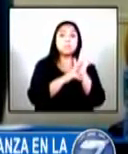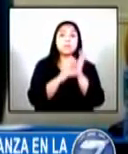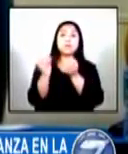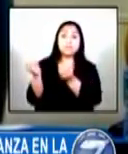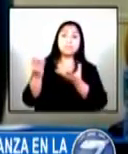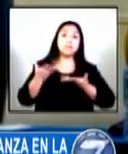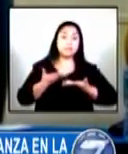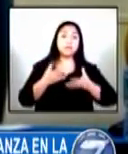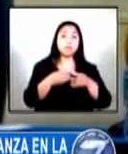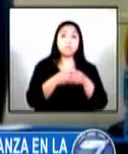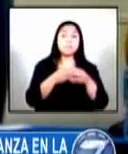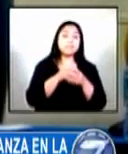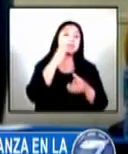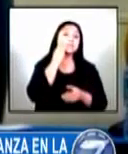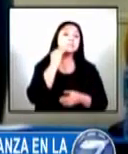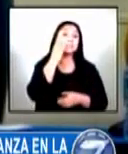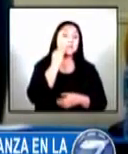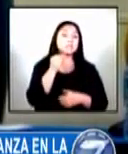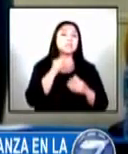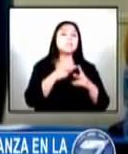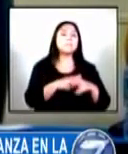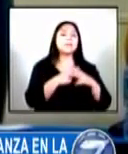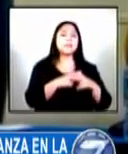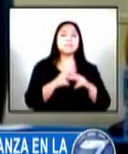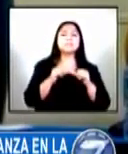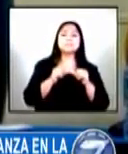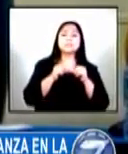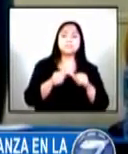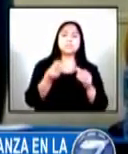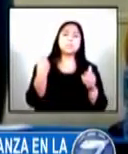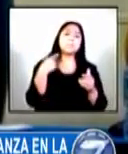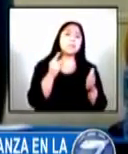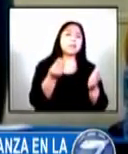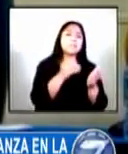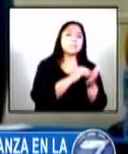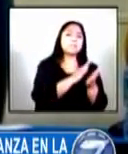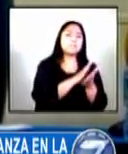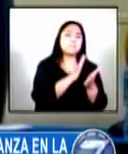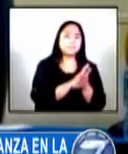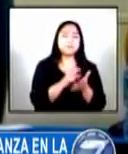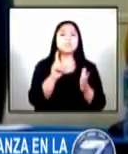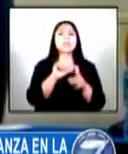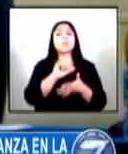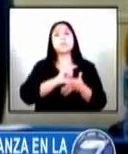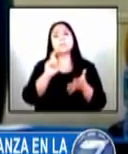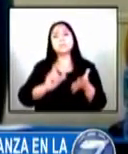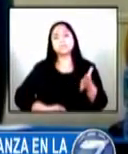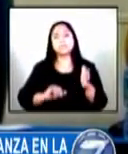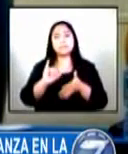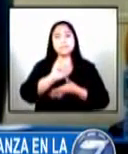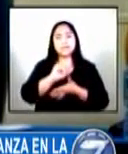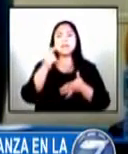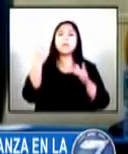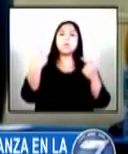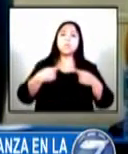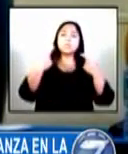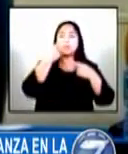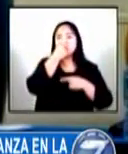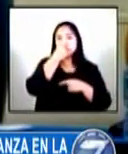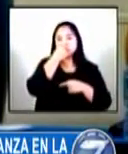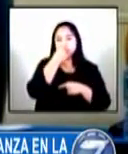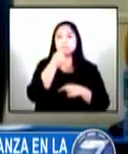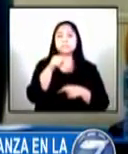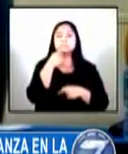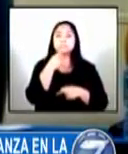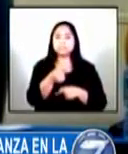de Expertos del Mecanismo de Seguimiento para la Implementación de la Convención Interamericana contra la Corrupción, MESICIC, con el